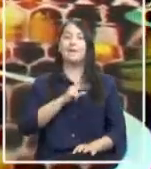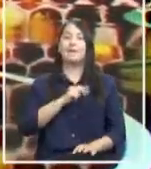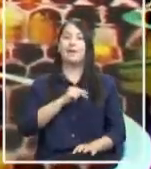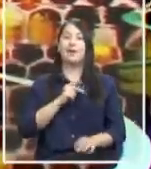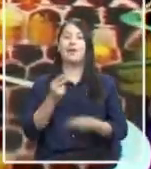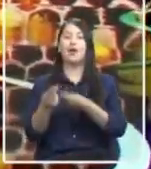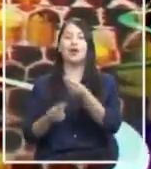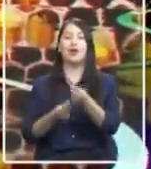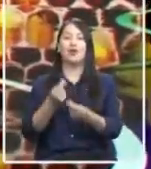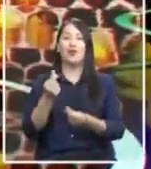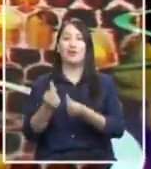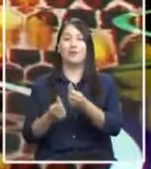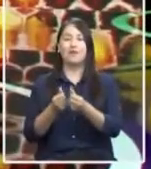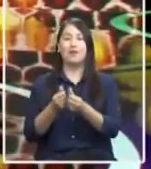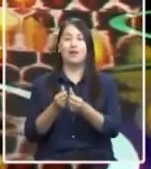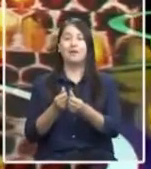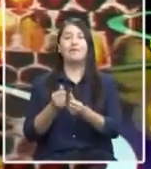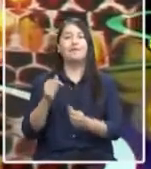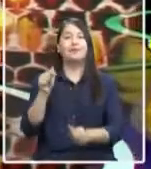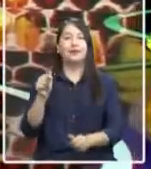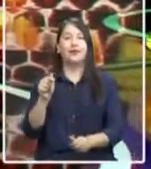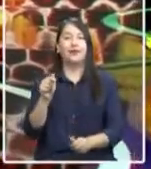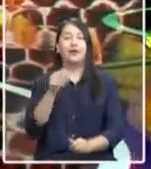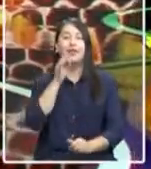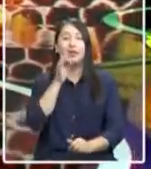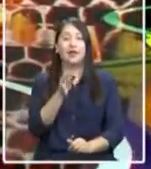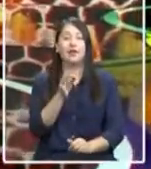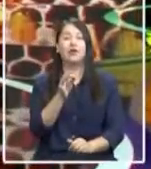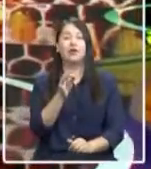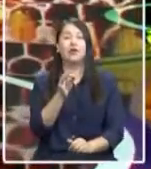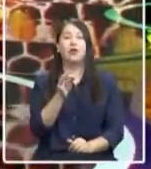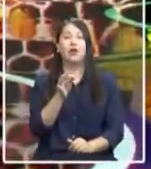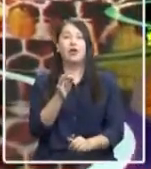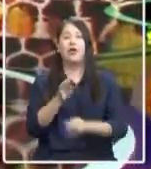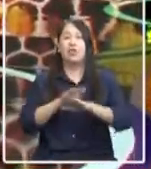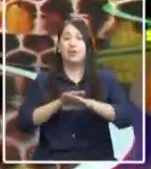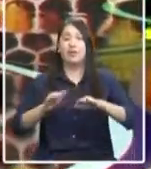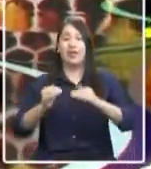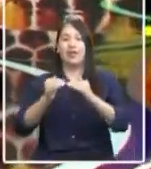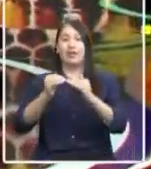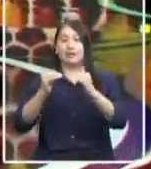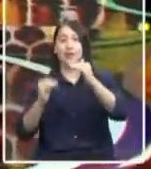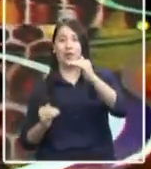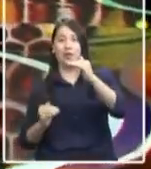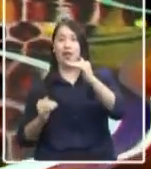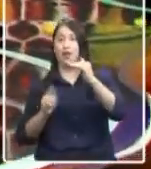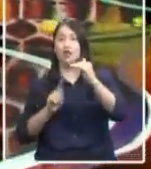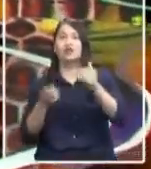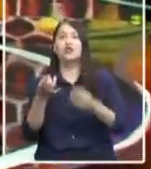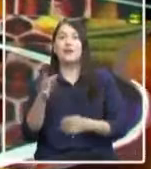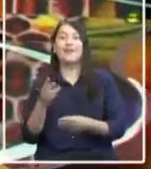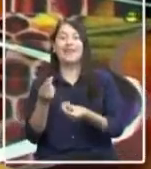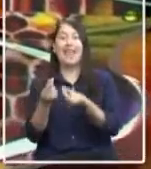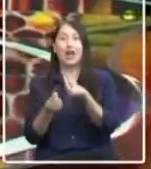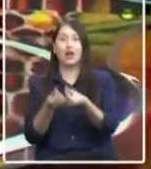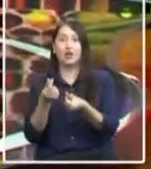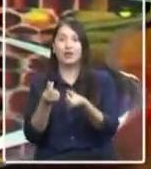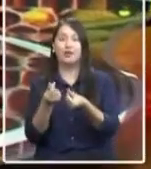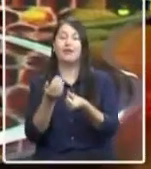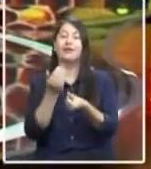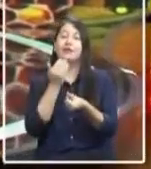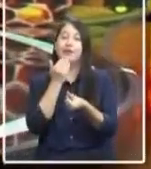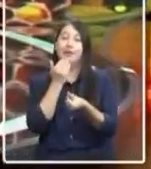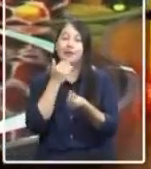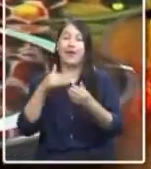la importancia de terminar con la desigualdad, no solo en términos económicos, sino que también, por ejemplo,